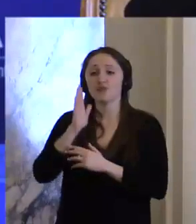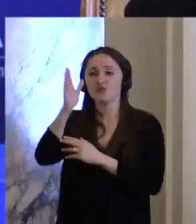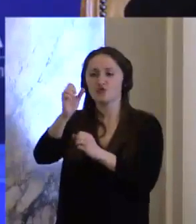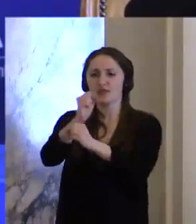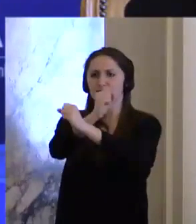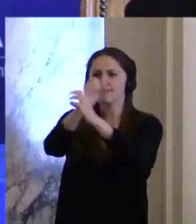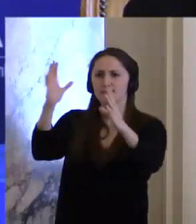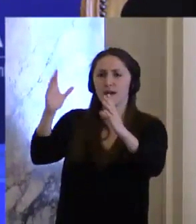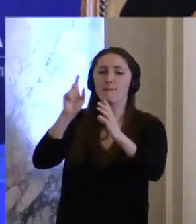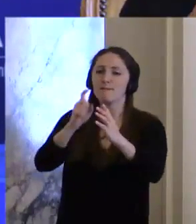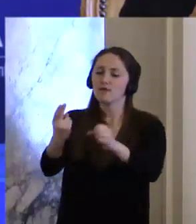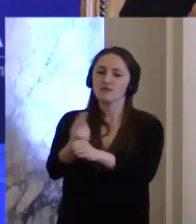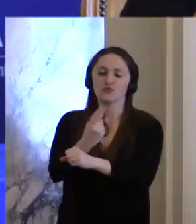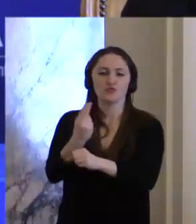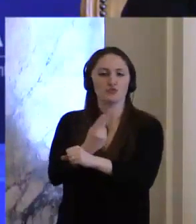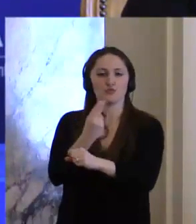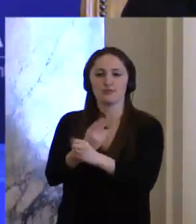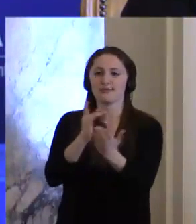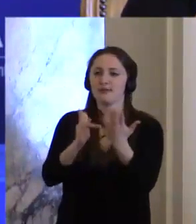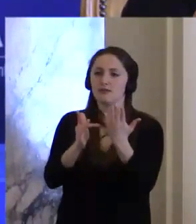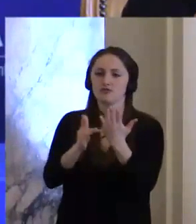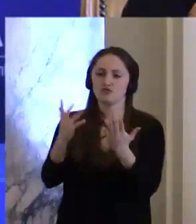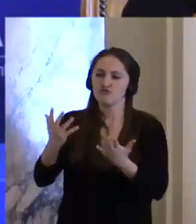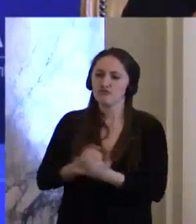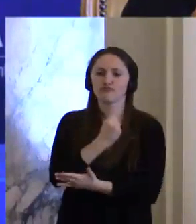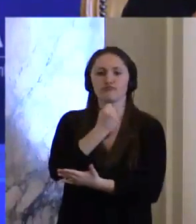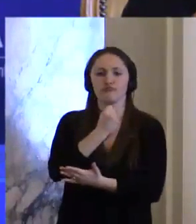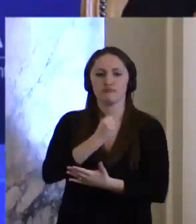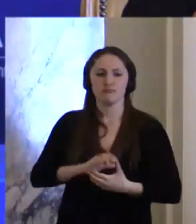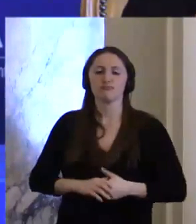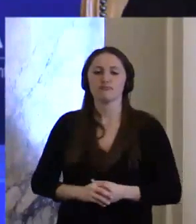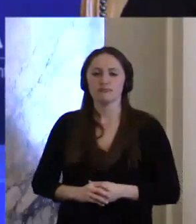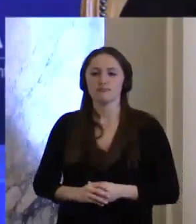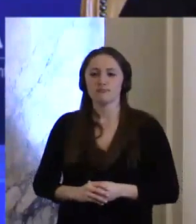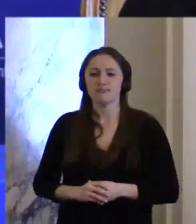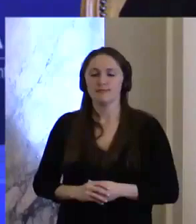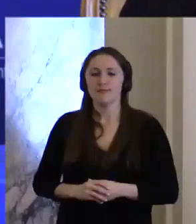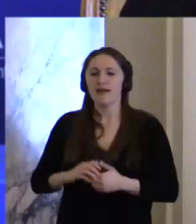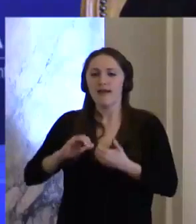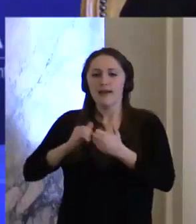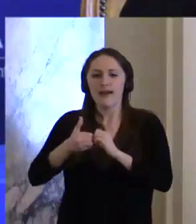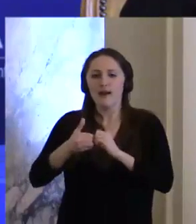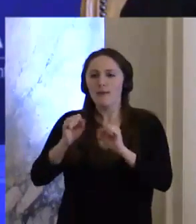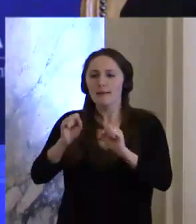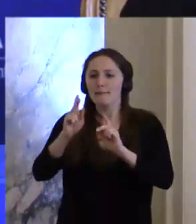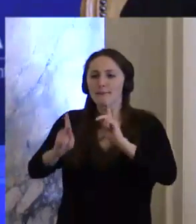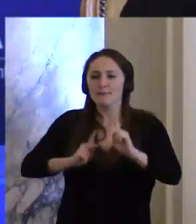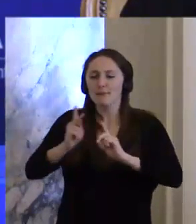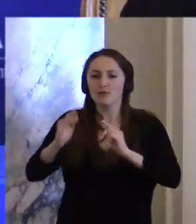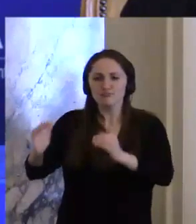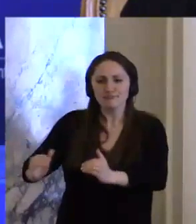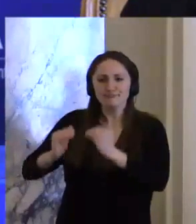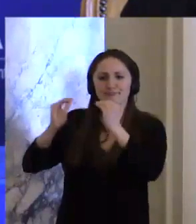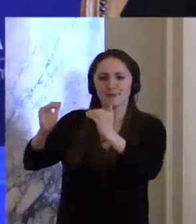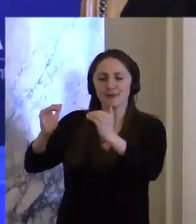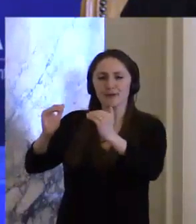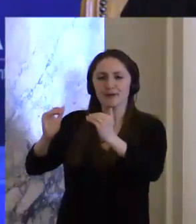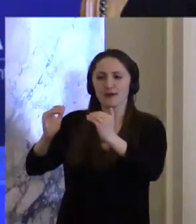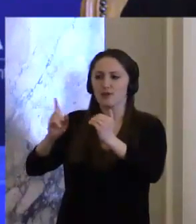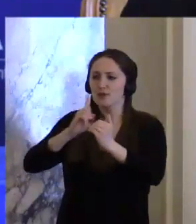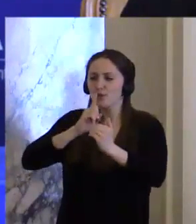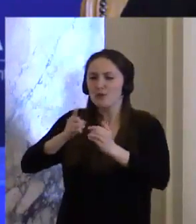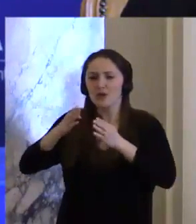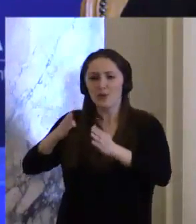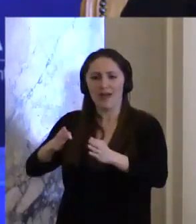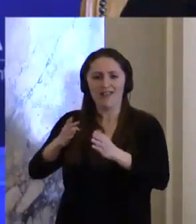de acercarnos más a nuestra gente en una forma que sea práctica, que sea eficiente y que sea real. Tenemos